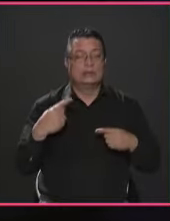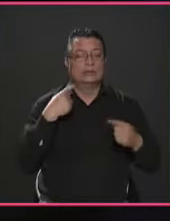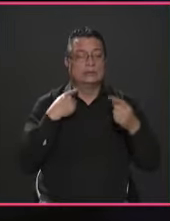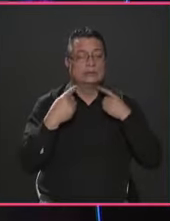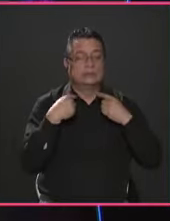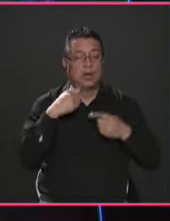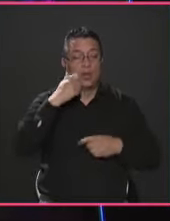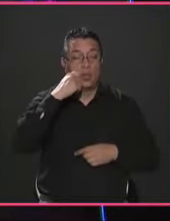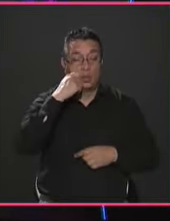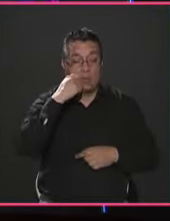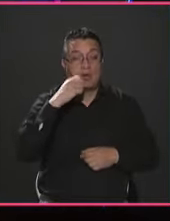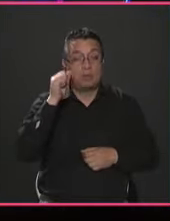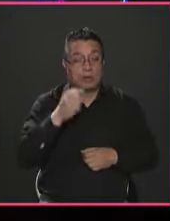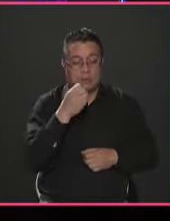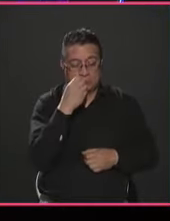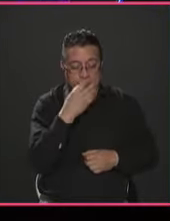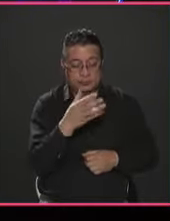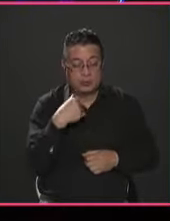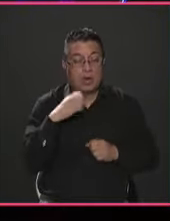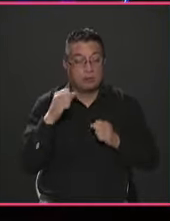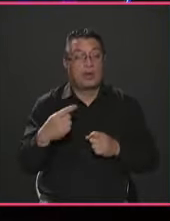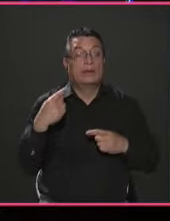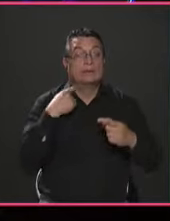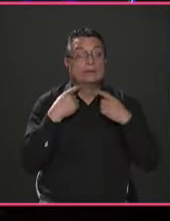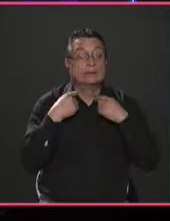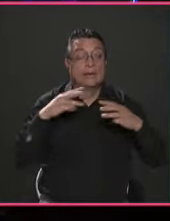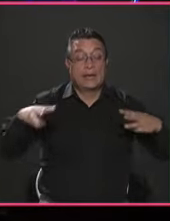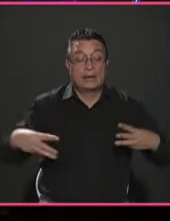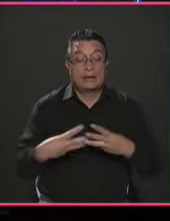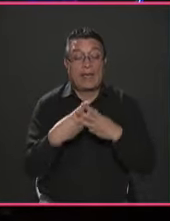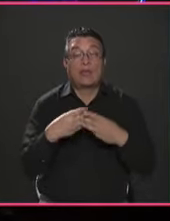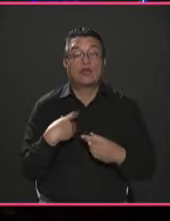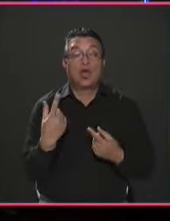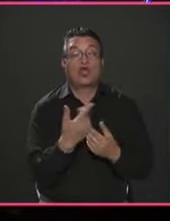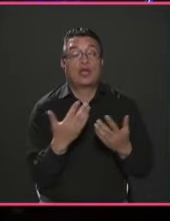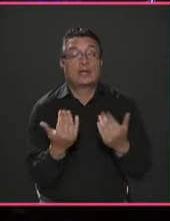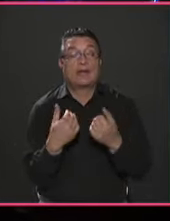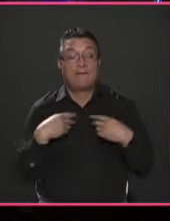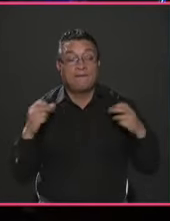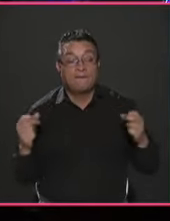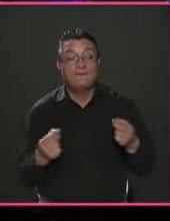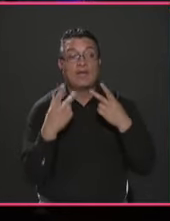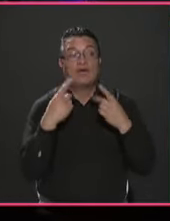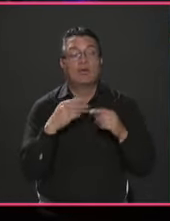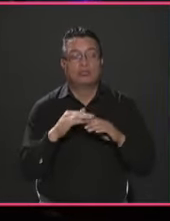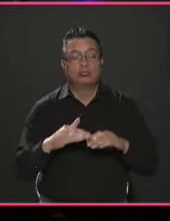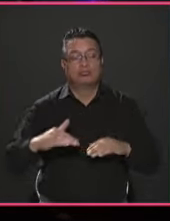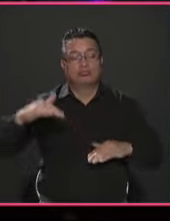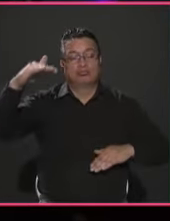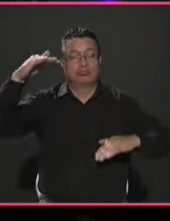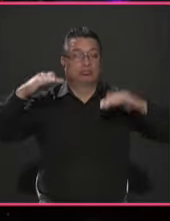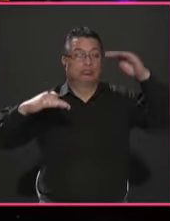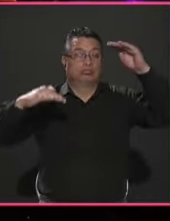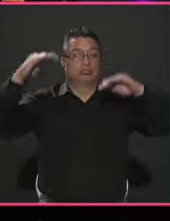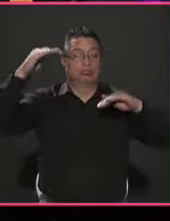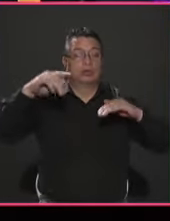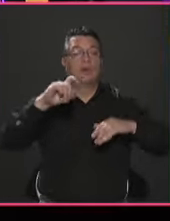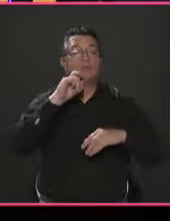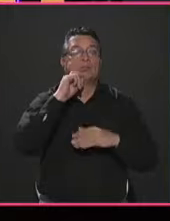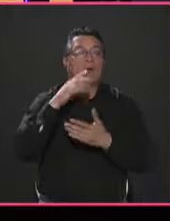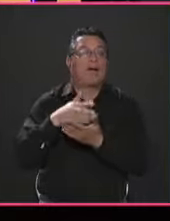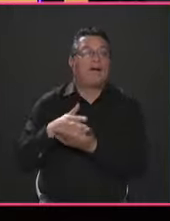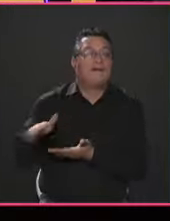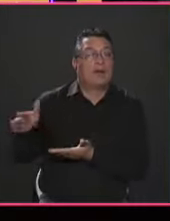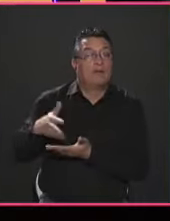humanos si nos damos cuenta qué tan bien o qué tan mal estamos generando estas redes que todos necesitamos para sobrevivir y florecer Y desarrollarnos quién estamos dejando al